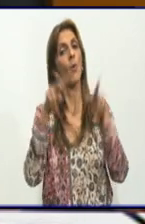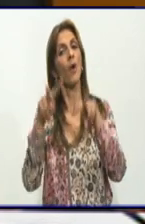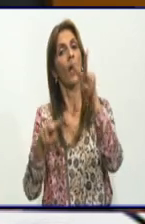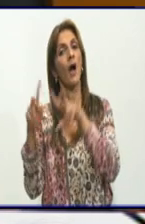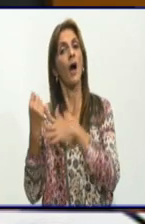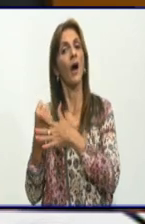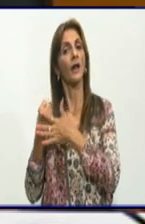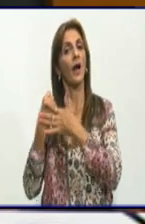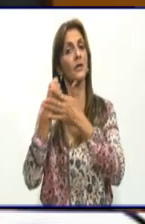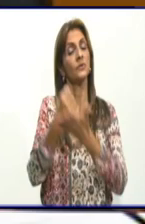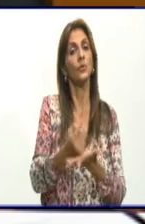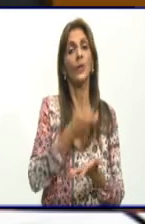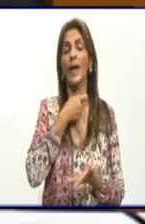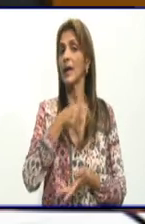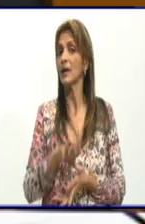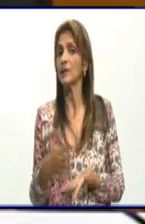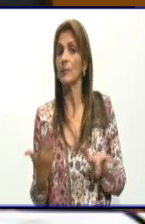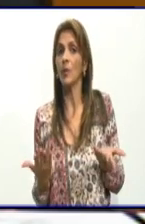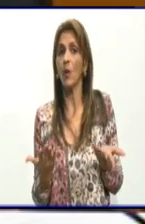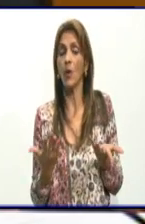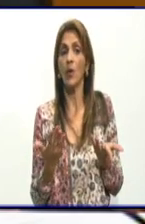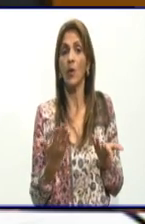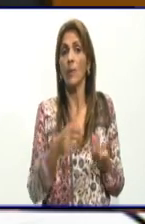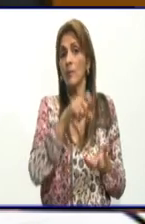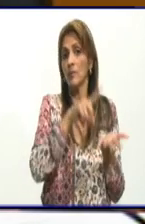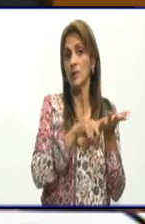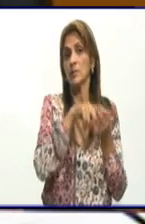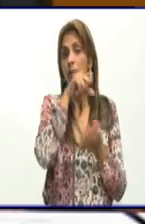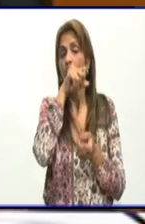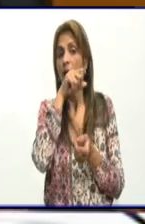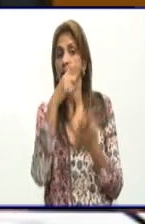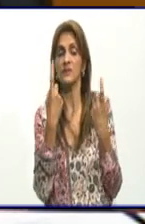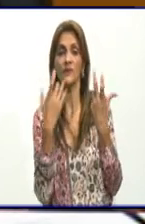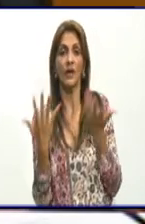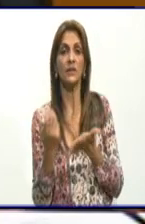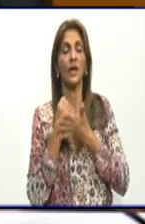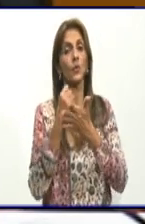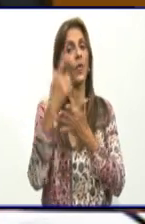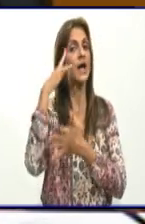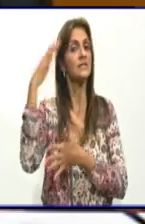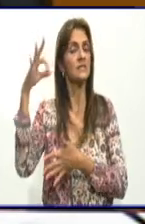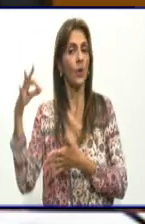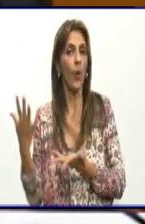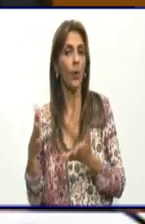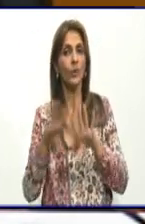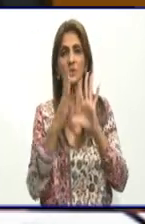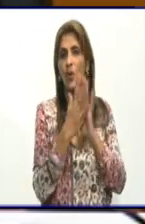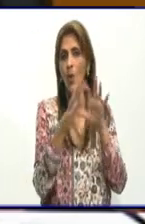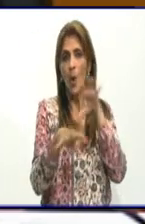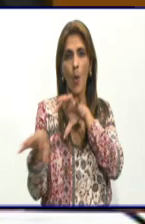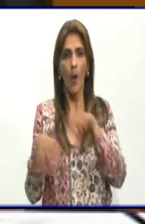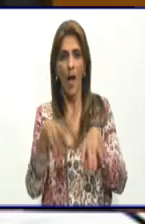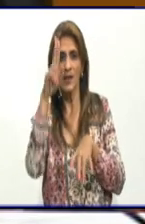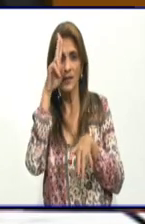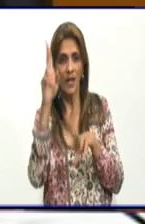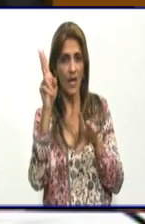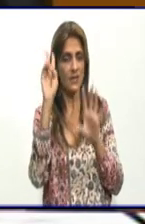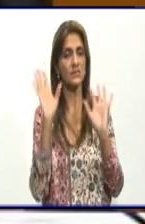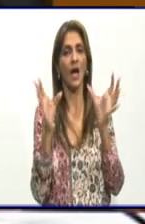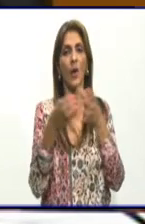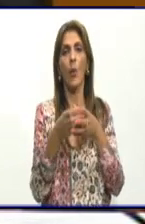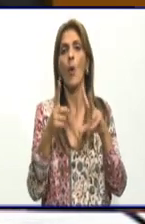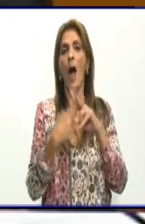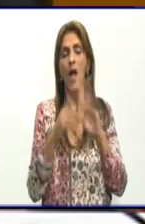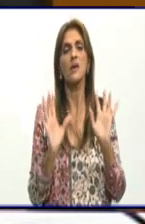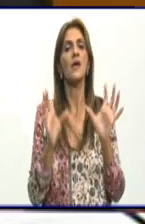es necesario, todo aquel que necesite ayuda de los psicólogos en todas las áreas de salud. Hay equipos de psicólogos que están trabajando de